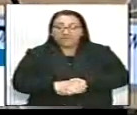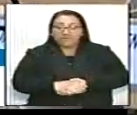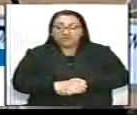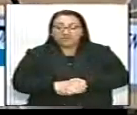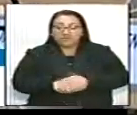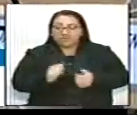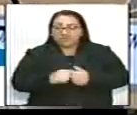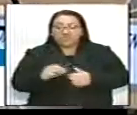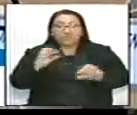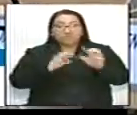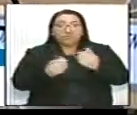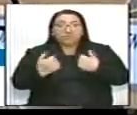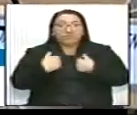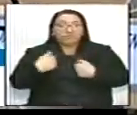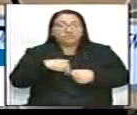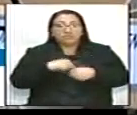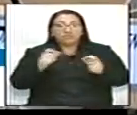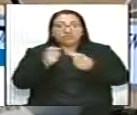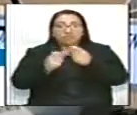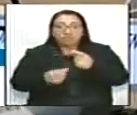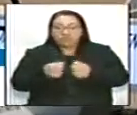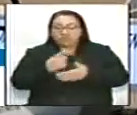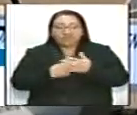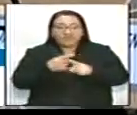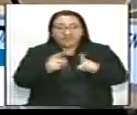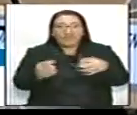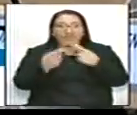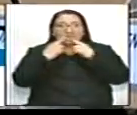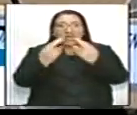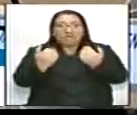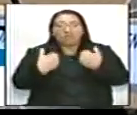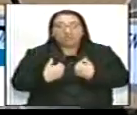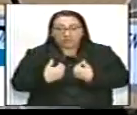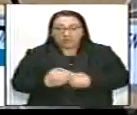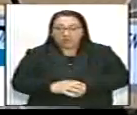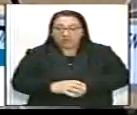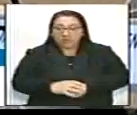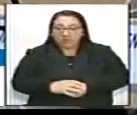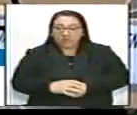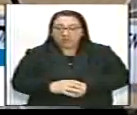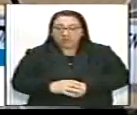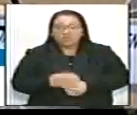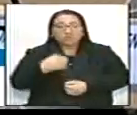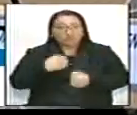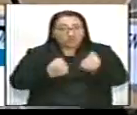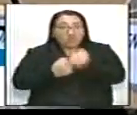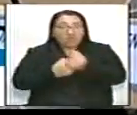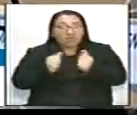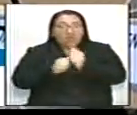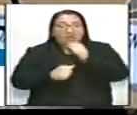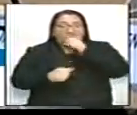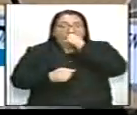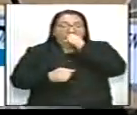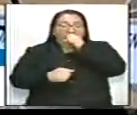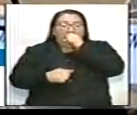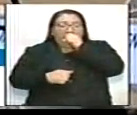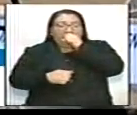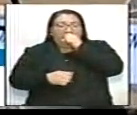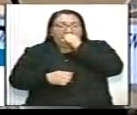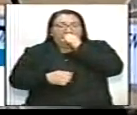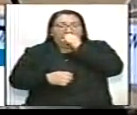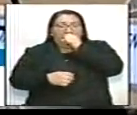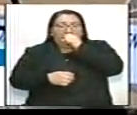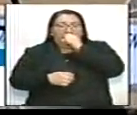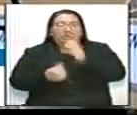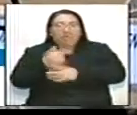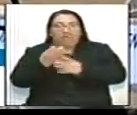correspondientes, las inquietudes que tenemos nosotros como parlamentarios, para que ellos nos puedan responder. Hago llegar mi solidaridad con los hermanos de Arequipa, Tía María, igual también con la